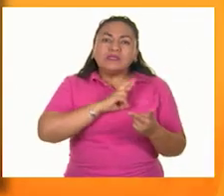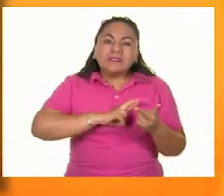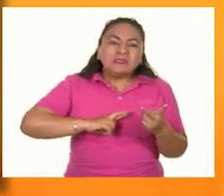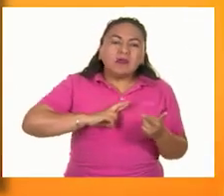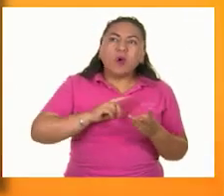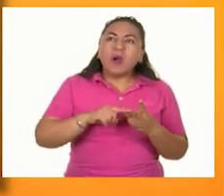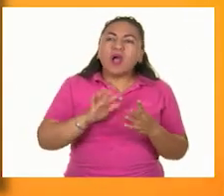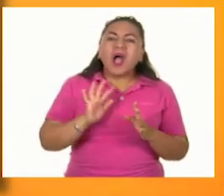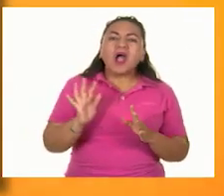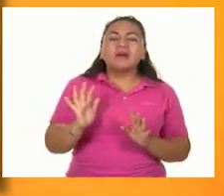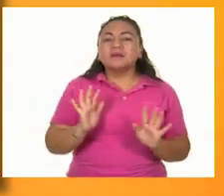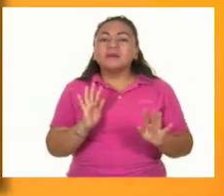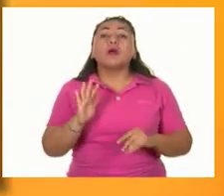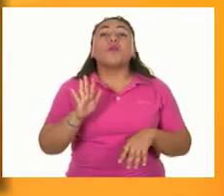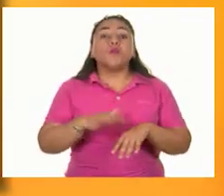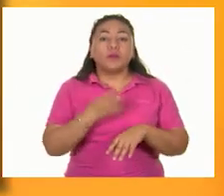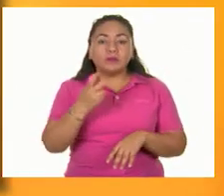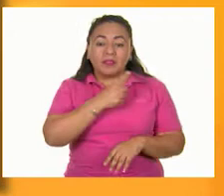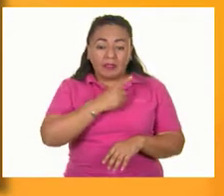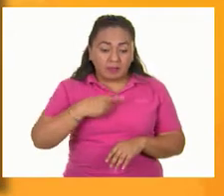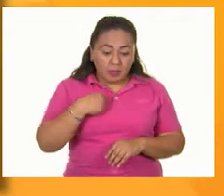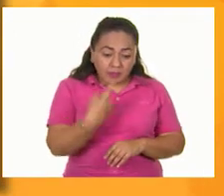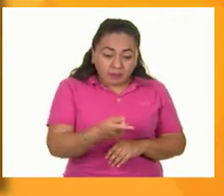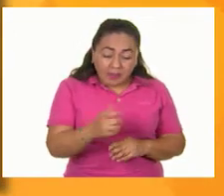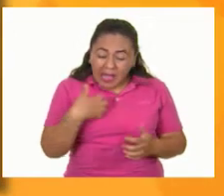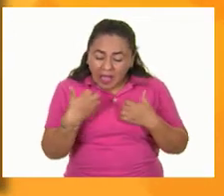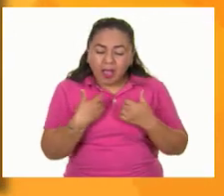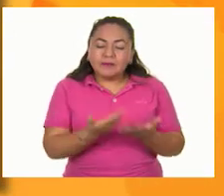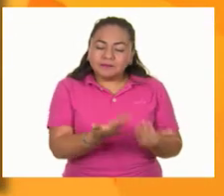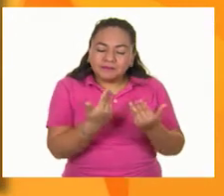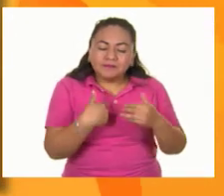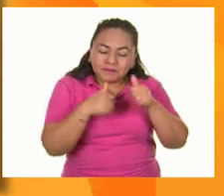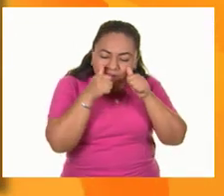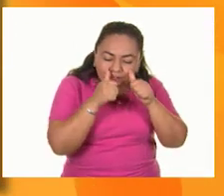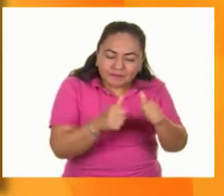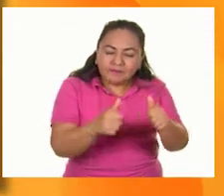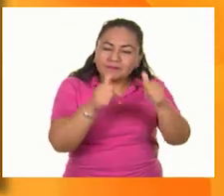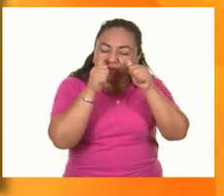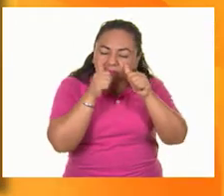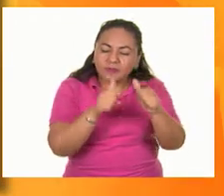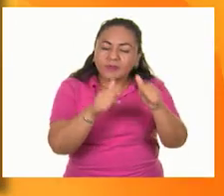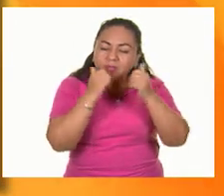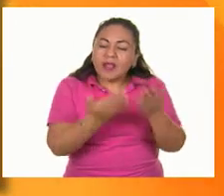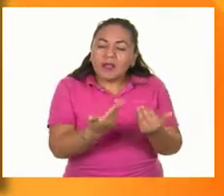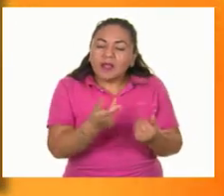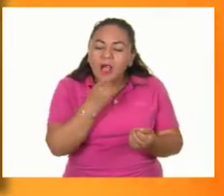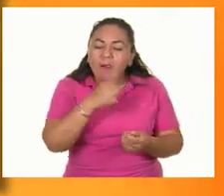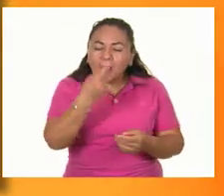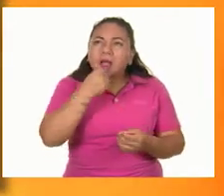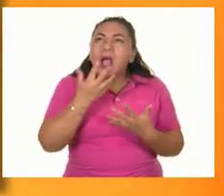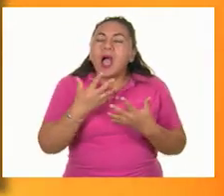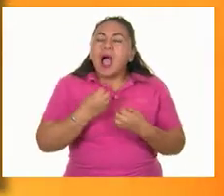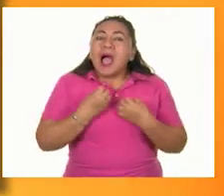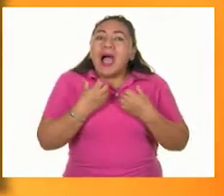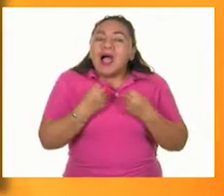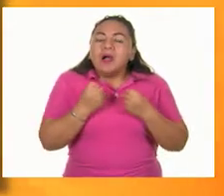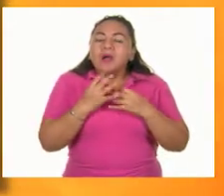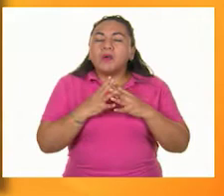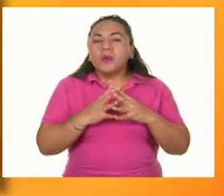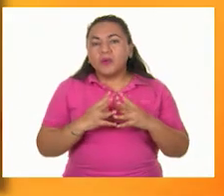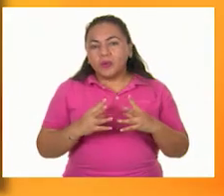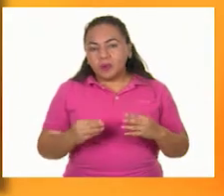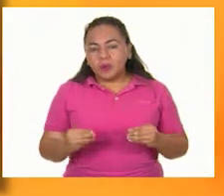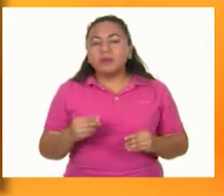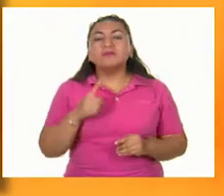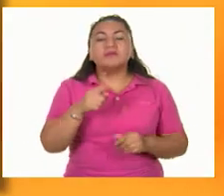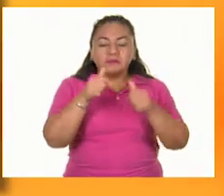Escuchar es una de las habilidades más importantes para crear y fortalecer vínculos sanos. La escucha